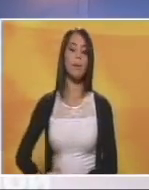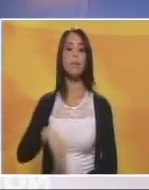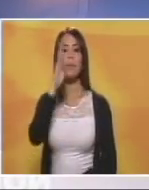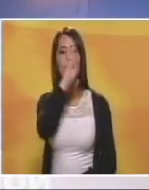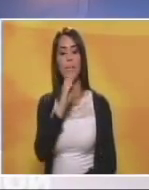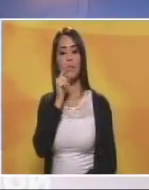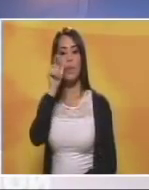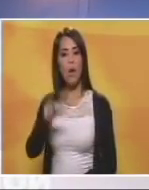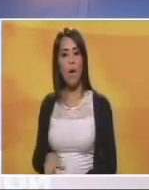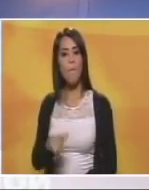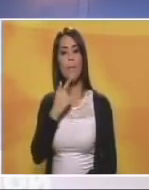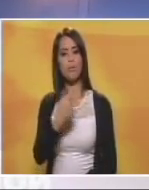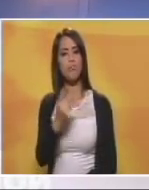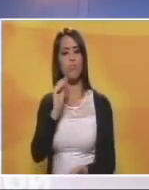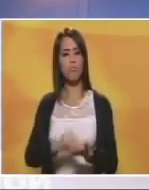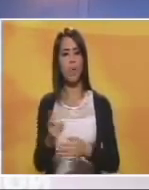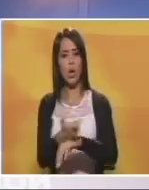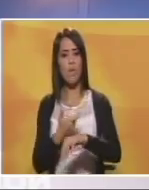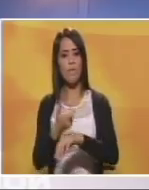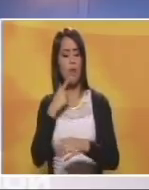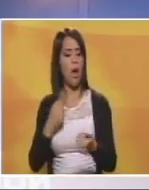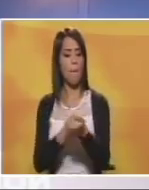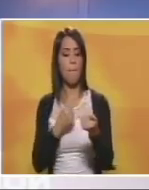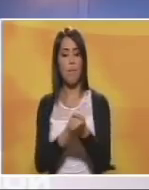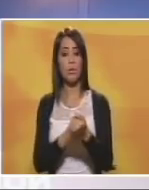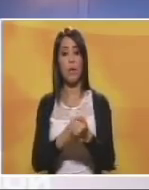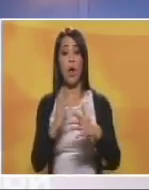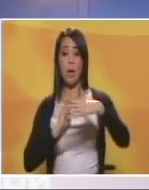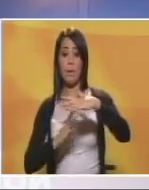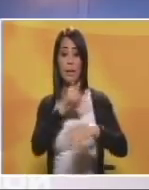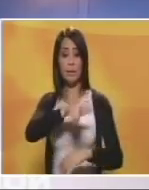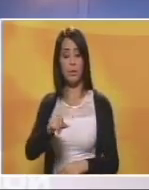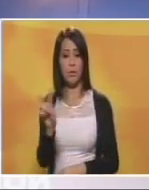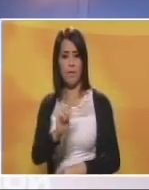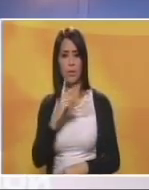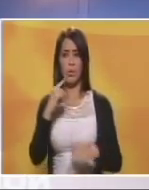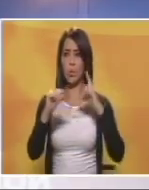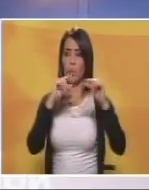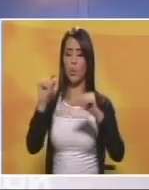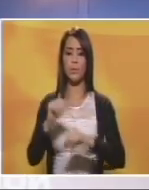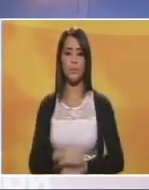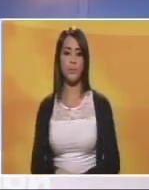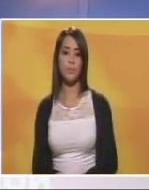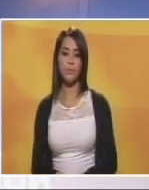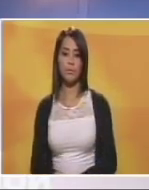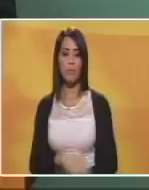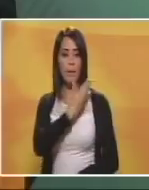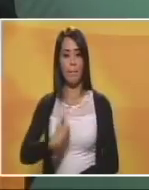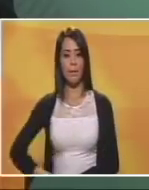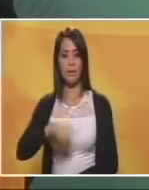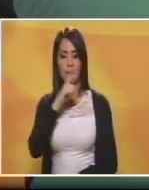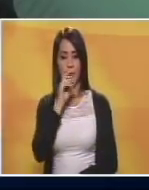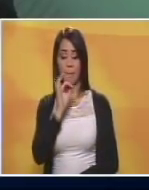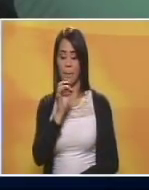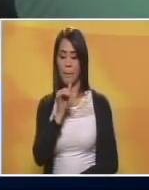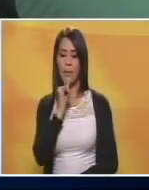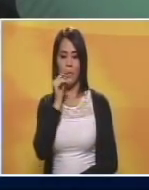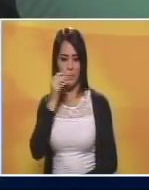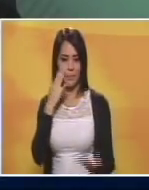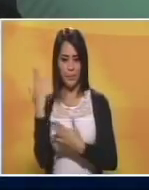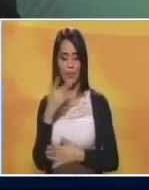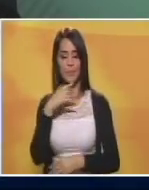Brasil, Michel Temer, reiteró que su gobierno seguirá apoyando a los emigrantes venezolanos que abandonen el país. El mandatario afirmó que Brasil ha actuado